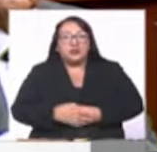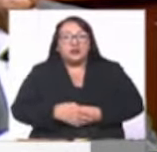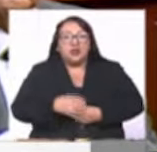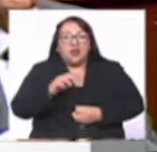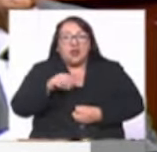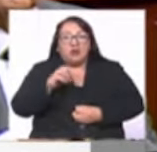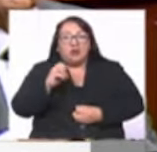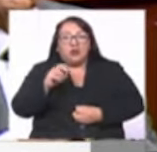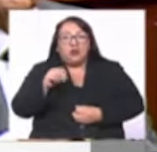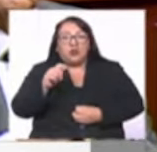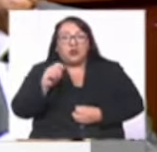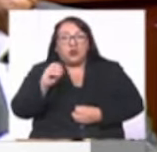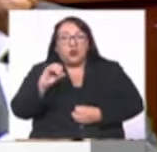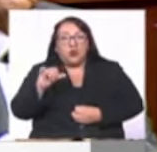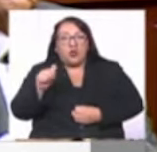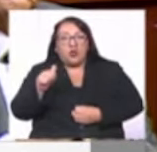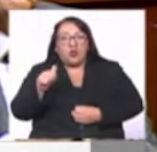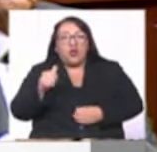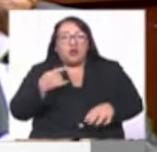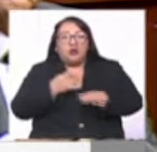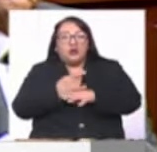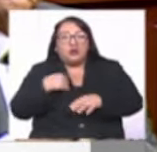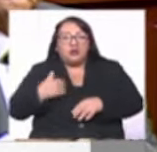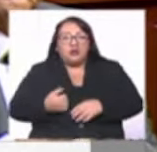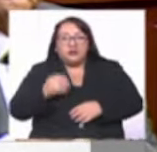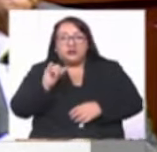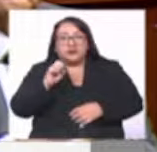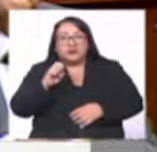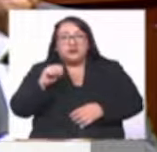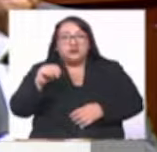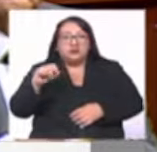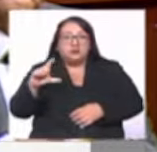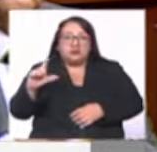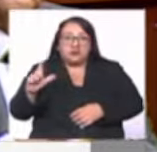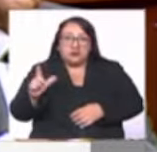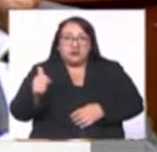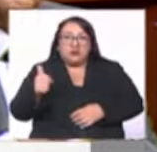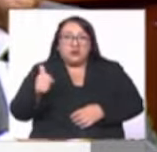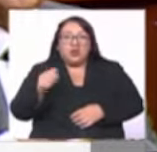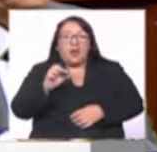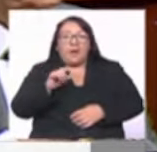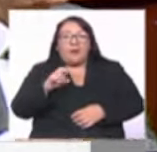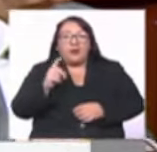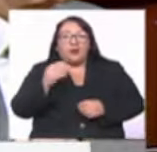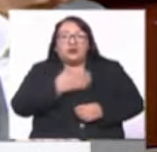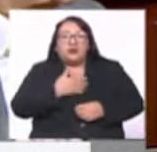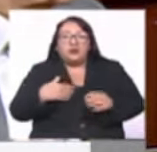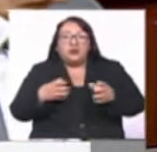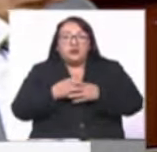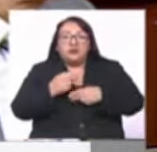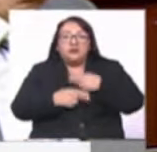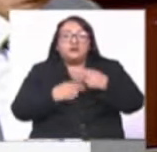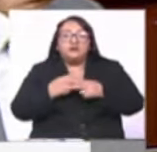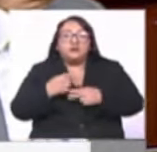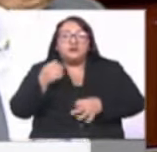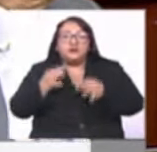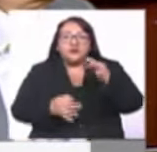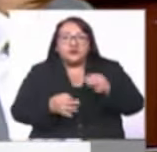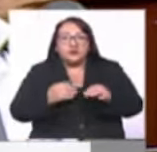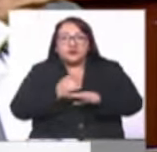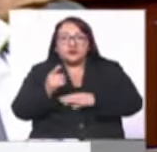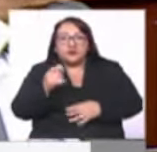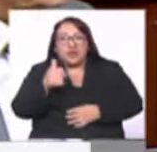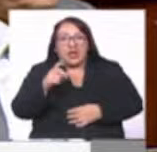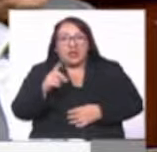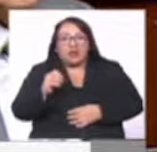Montoya manrique contra la señora Imelda Julia tumialán pinto como presidenta de la junta Nacional de justicia contra el